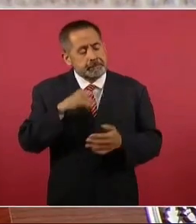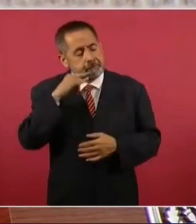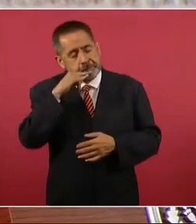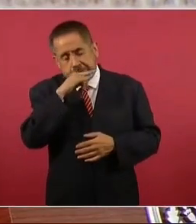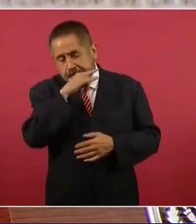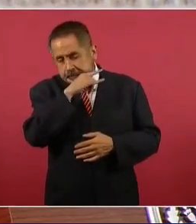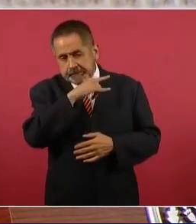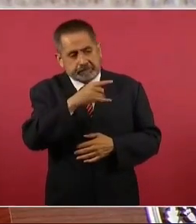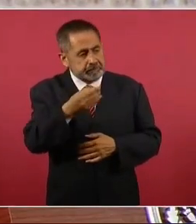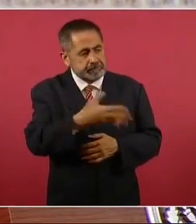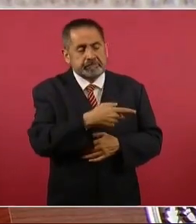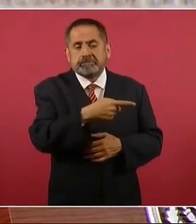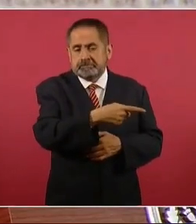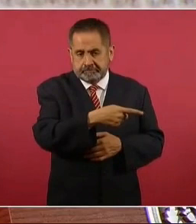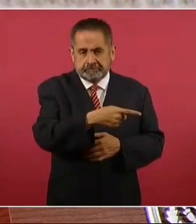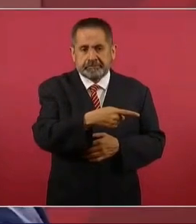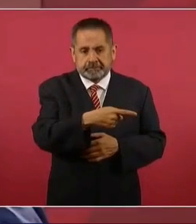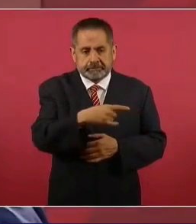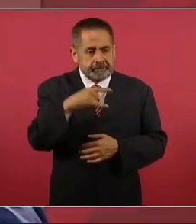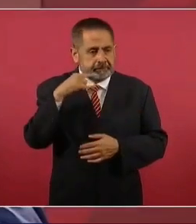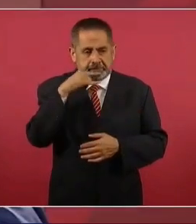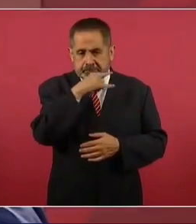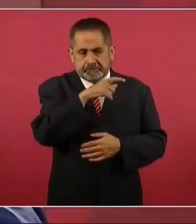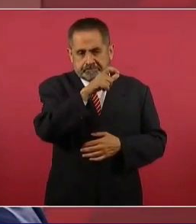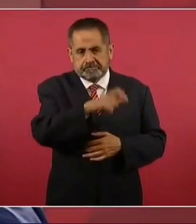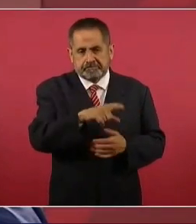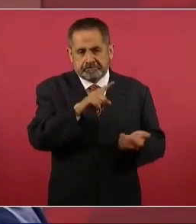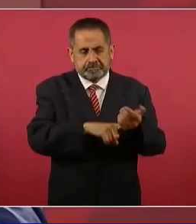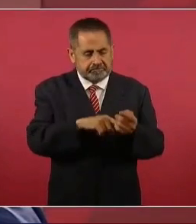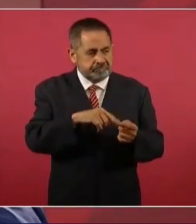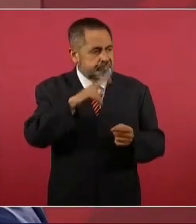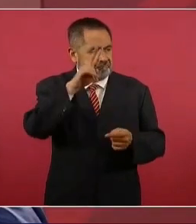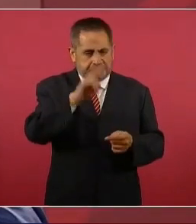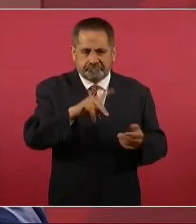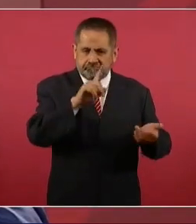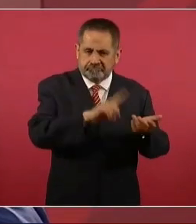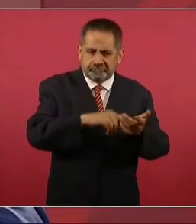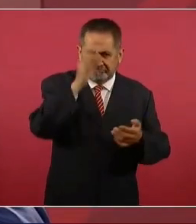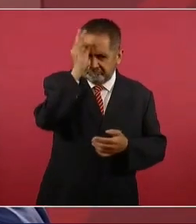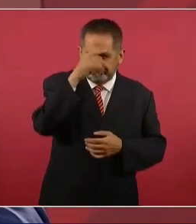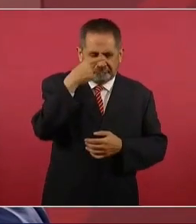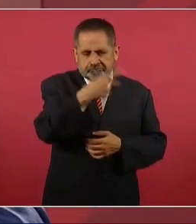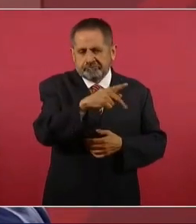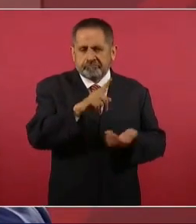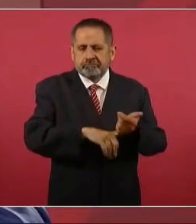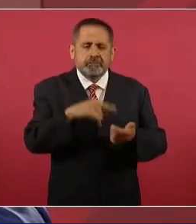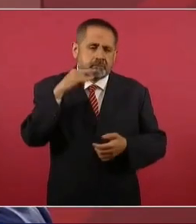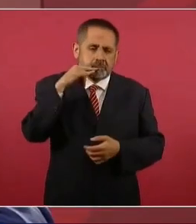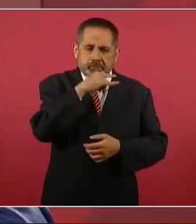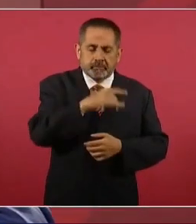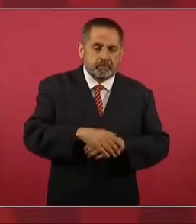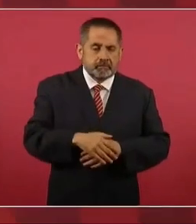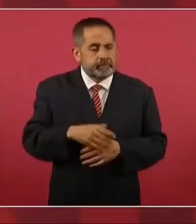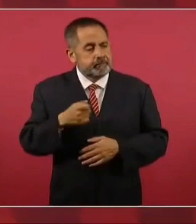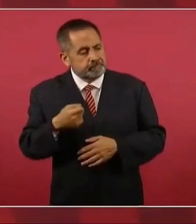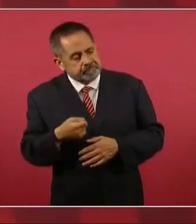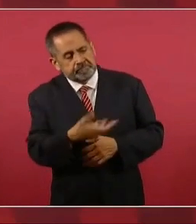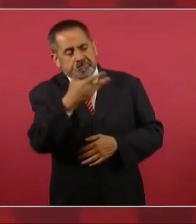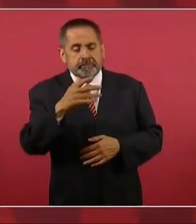hipócritas, que esa es su verdadera doctrina, la hipocresía. Entonces dije conservador,